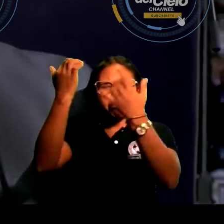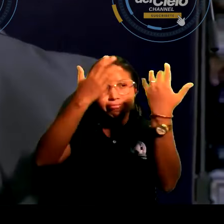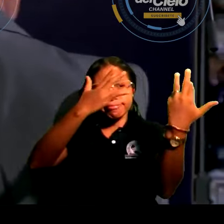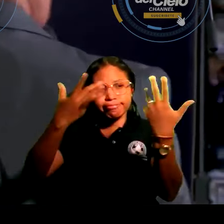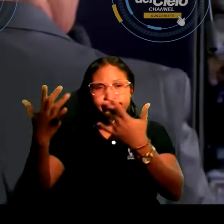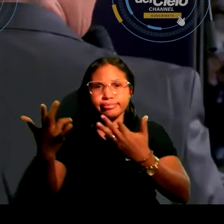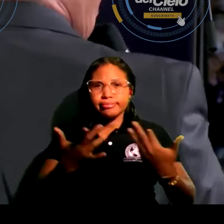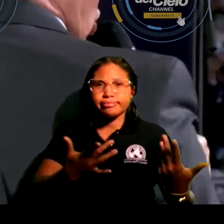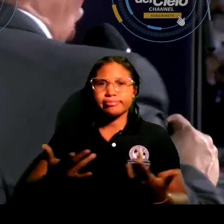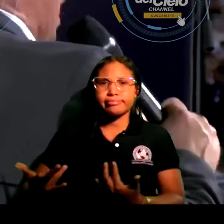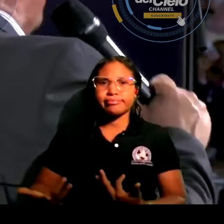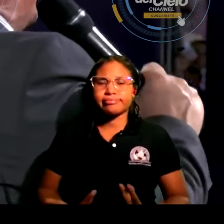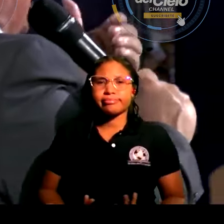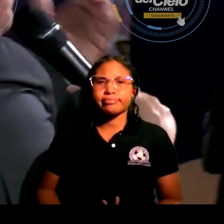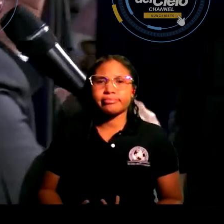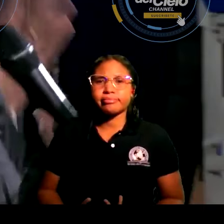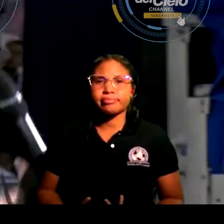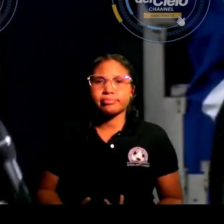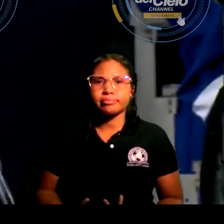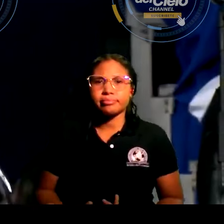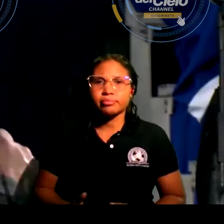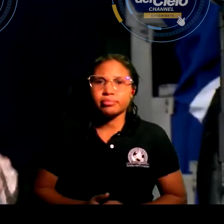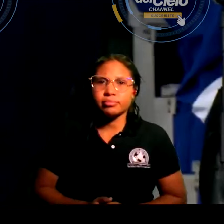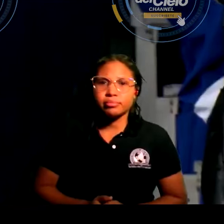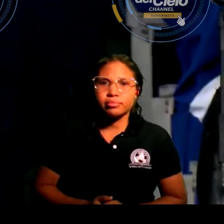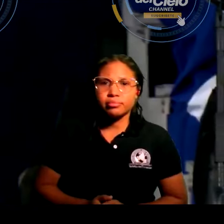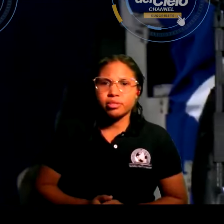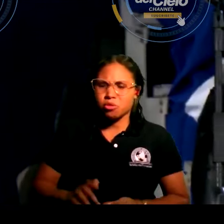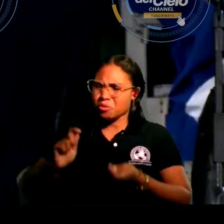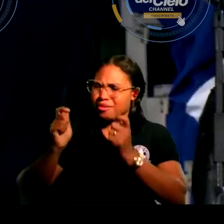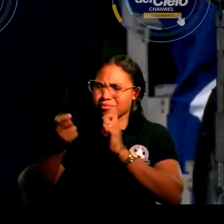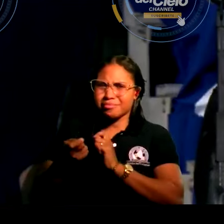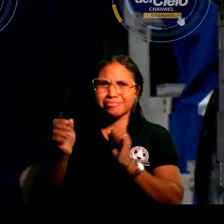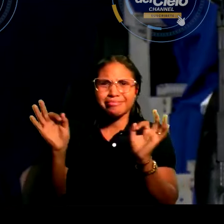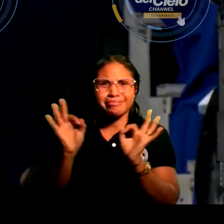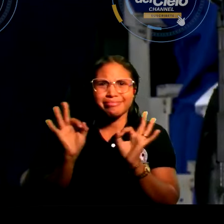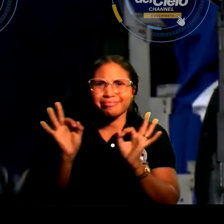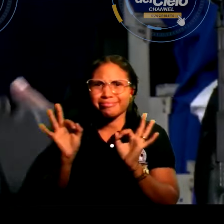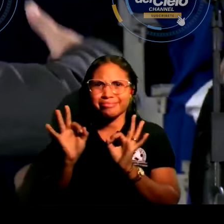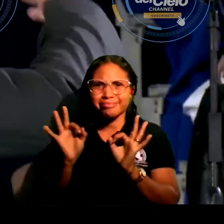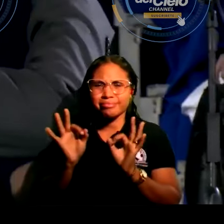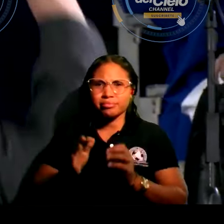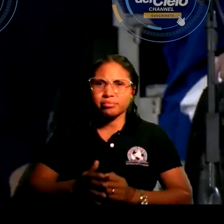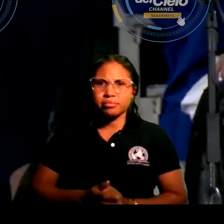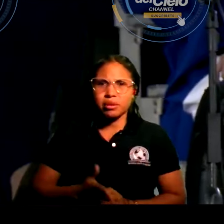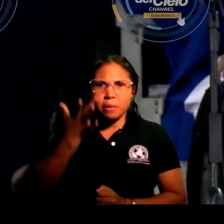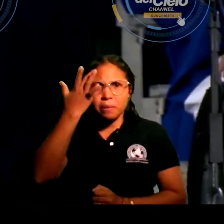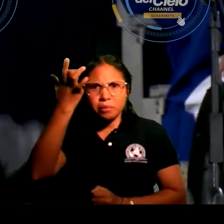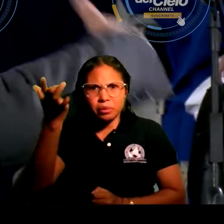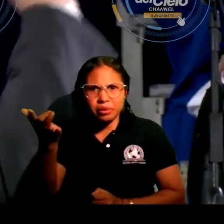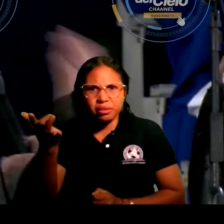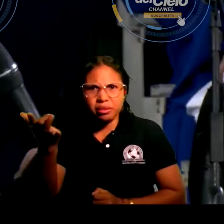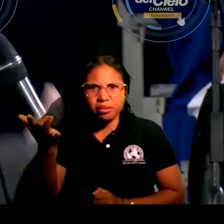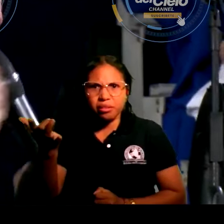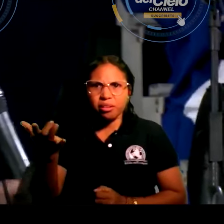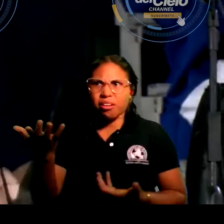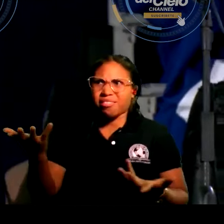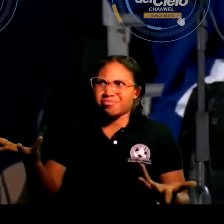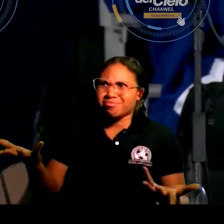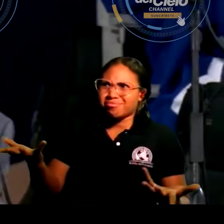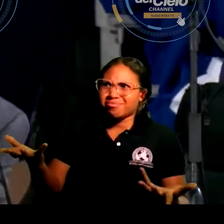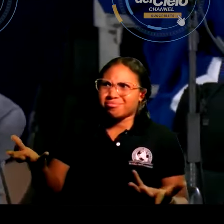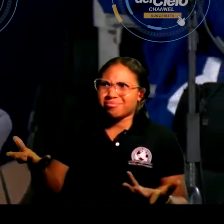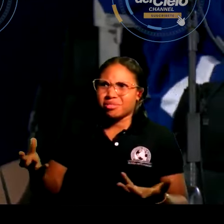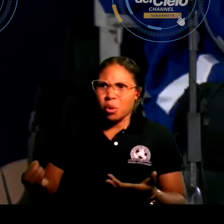espirituales. No le mezclemos nada, porque hay que mezclarle humo, porque hay que